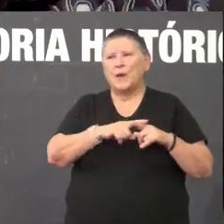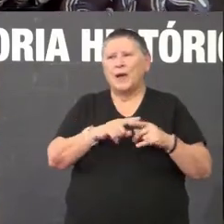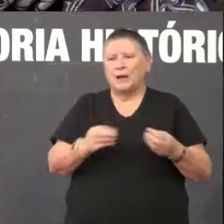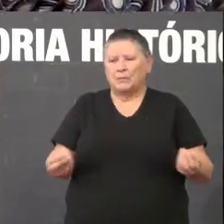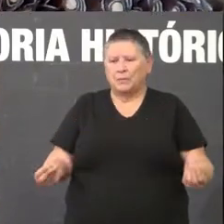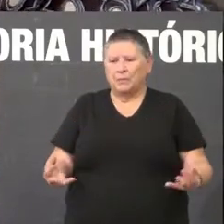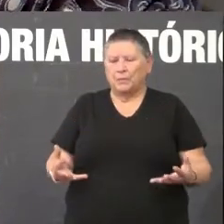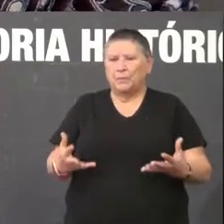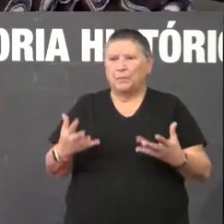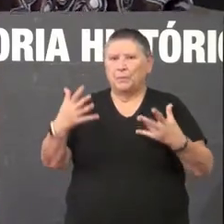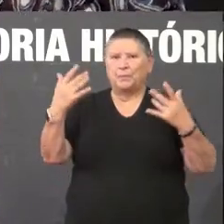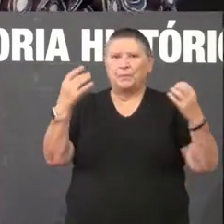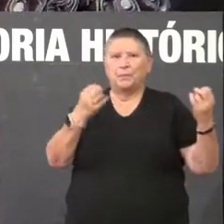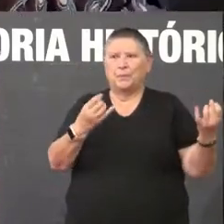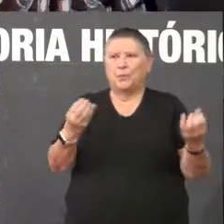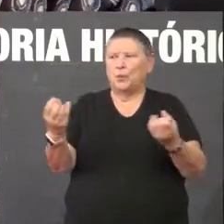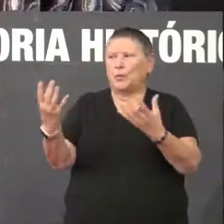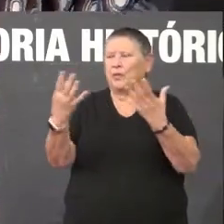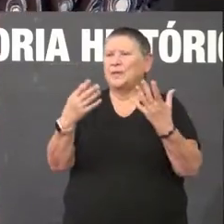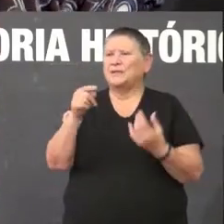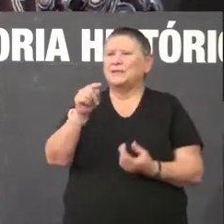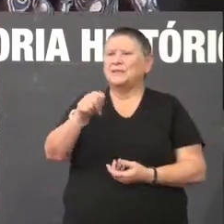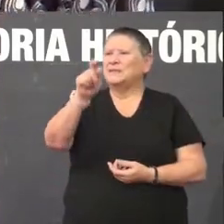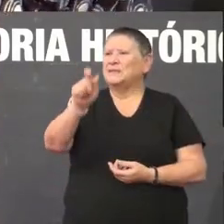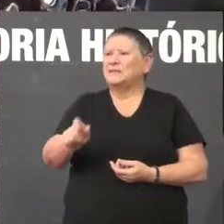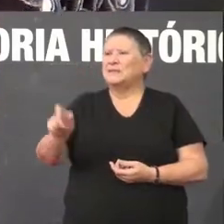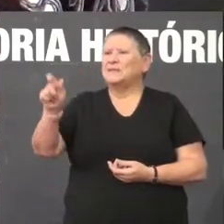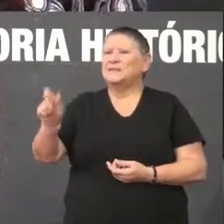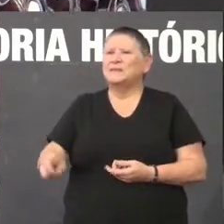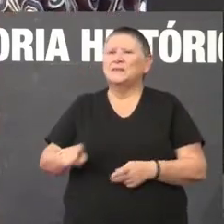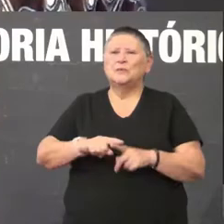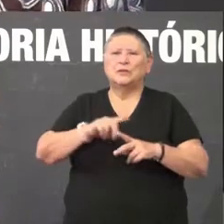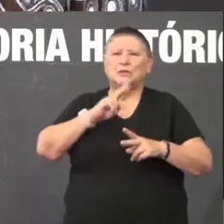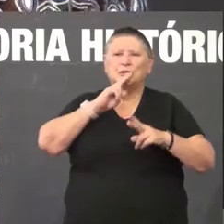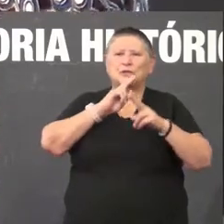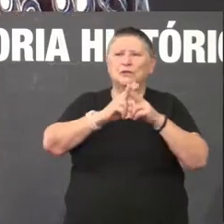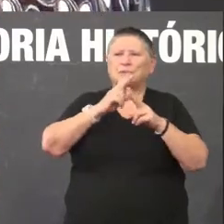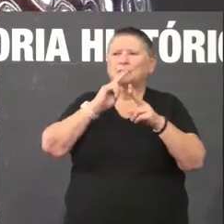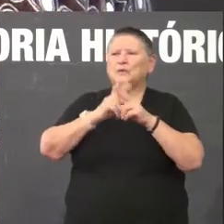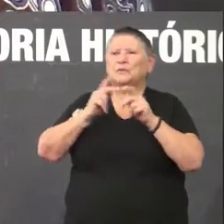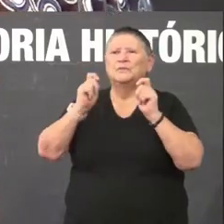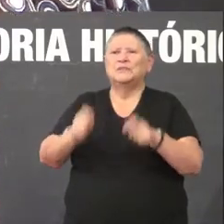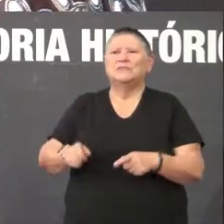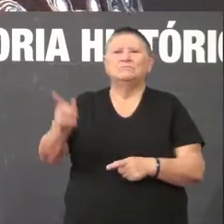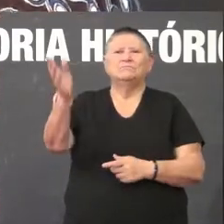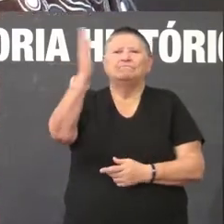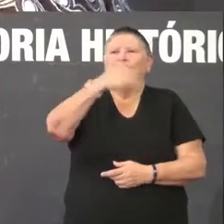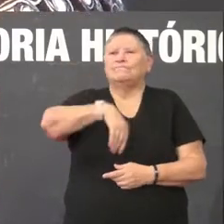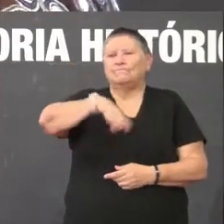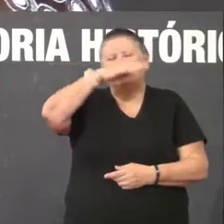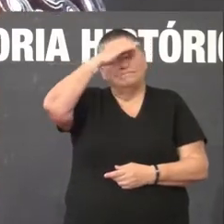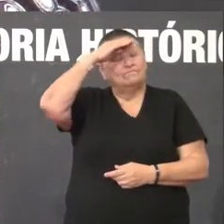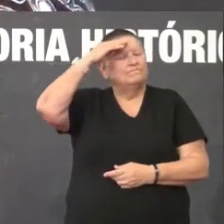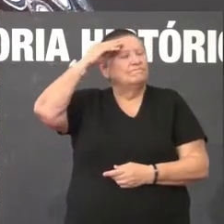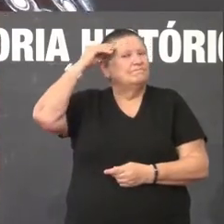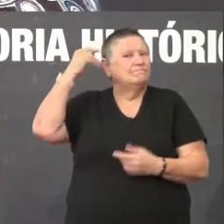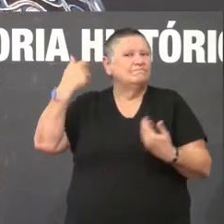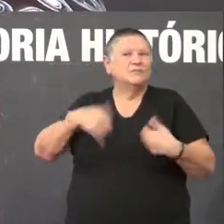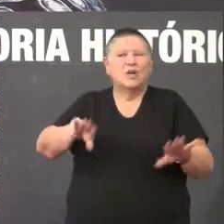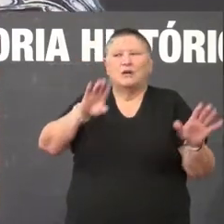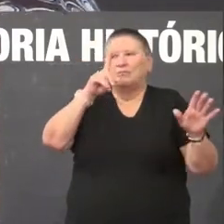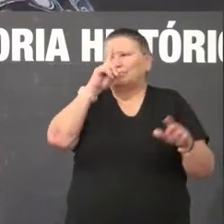luciñas, que son os seres innominados que ninguén recorda xa, e que xuntos